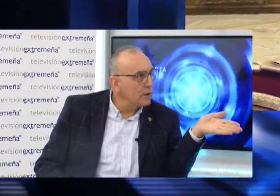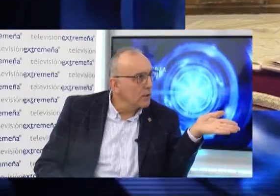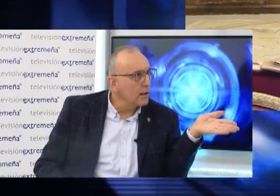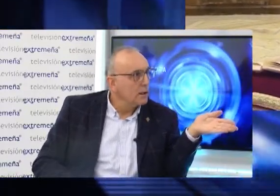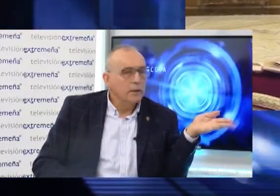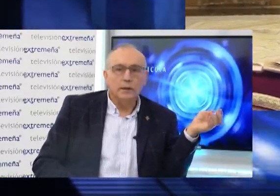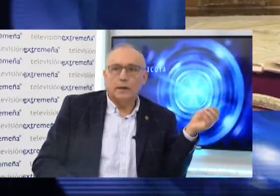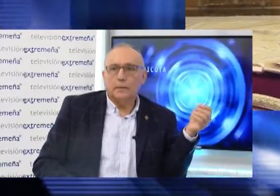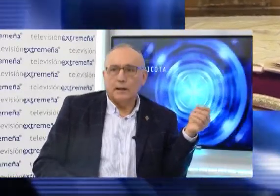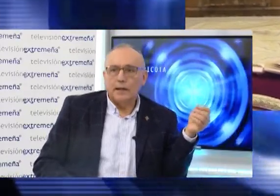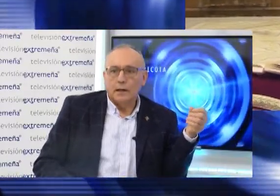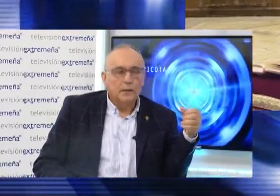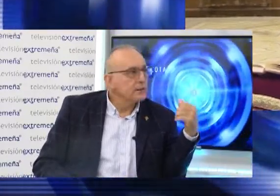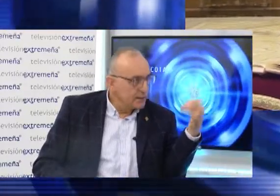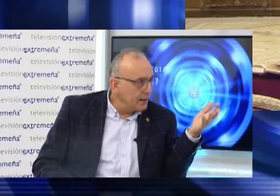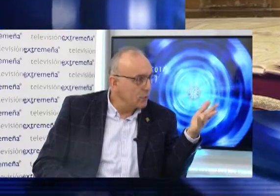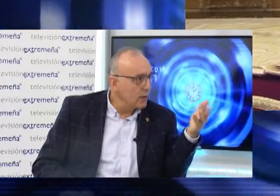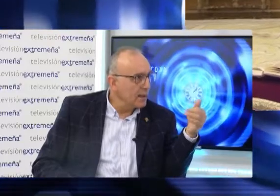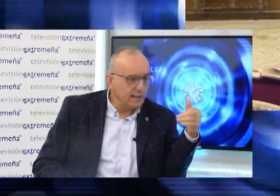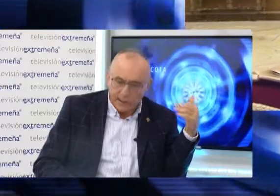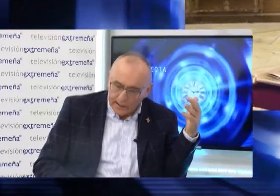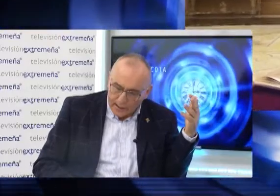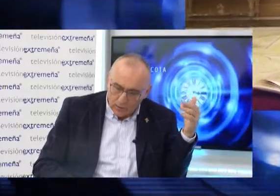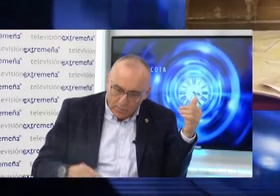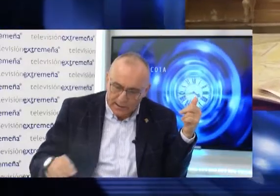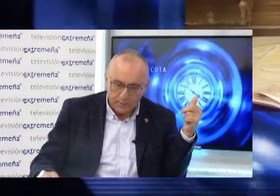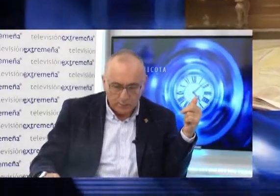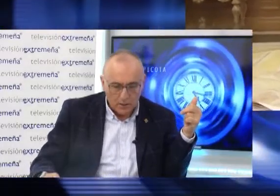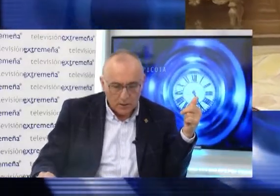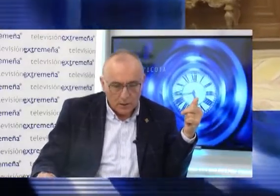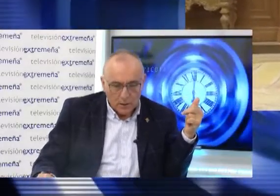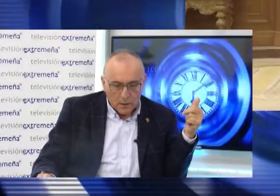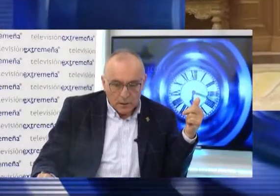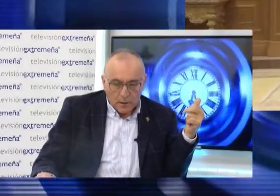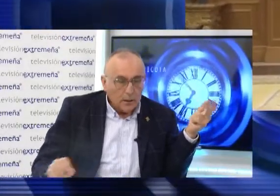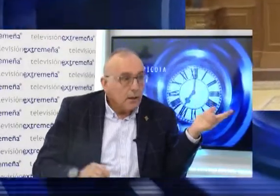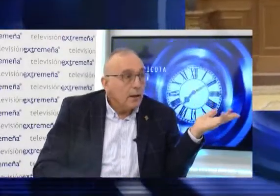nación española y que España se siga todavía segregando más.